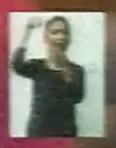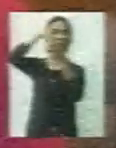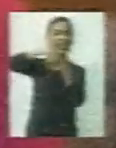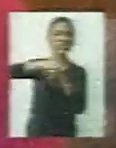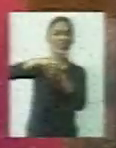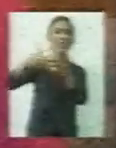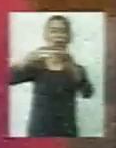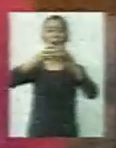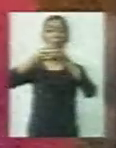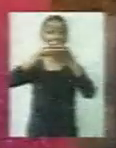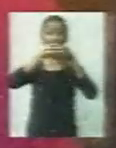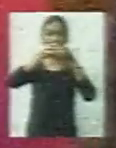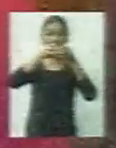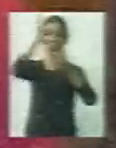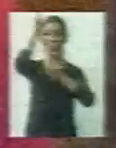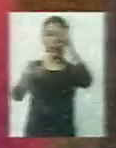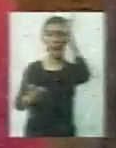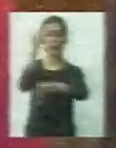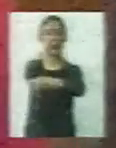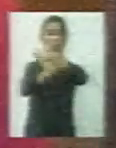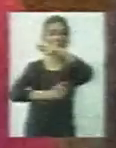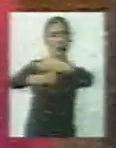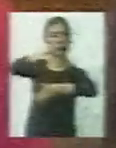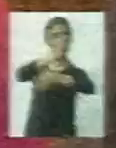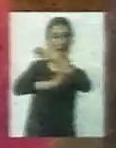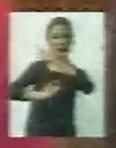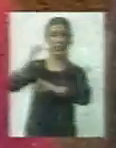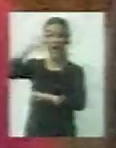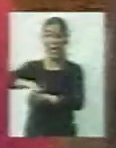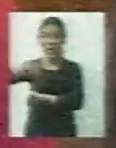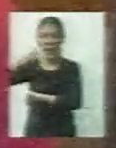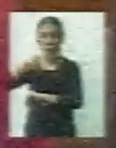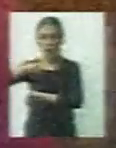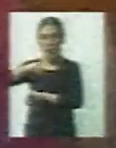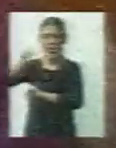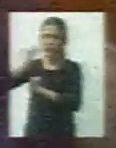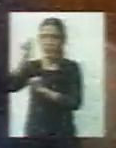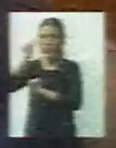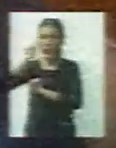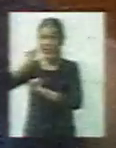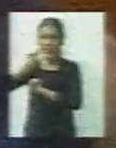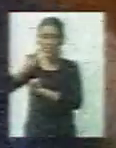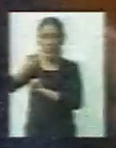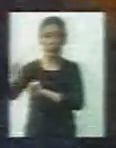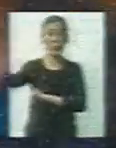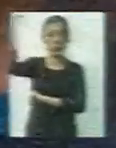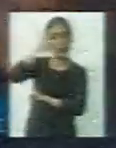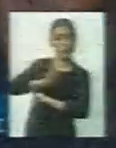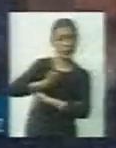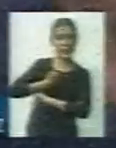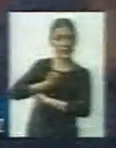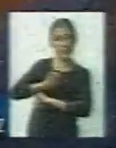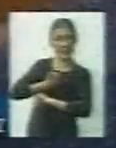hasta hace poco no había sido convocado todavía y bueno, recibimos la noticia, nos llamó para avisarnos que